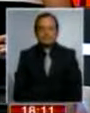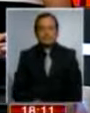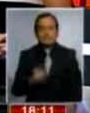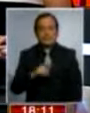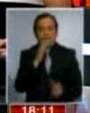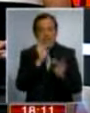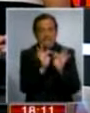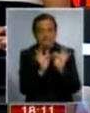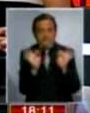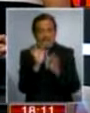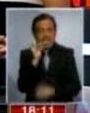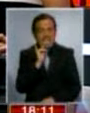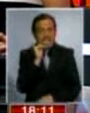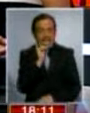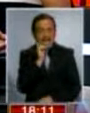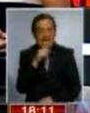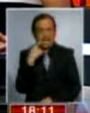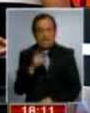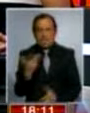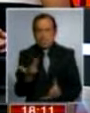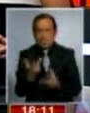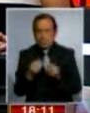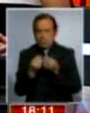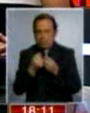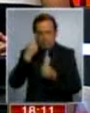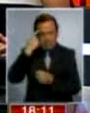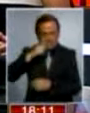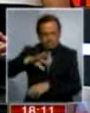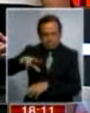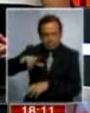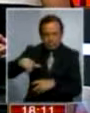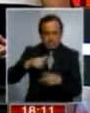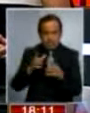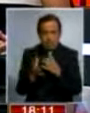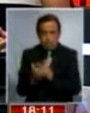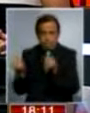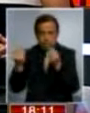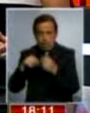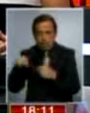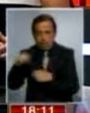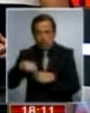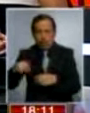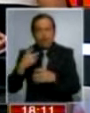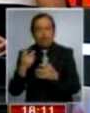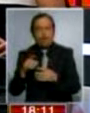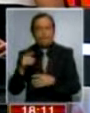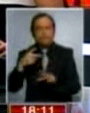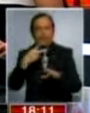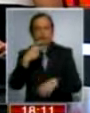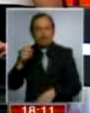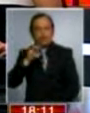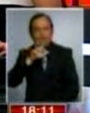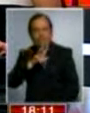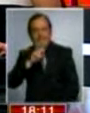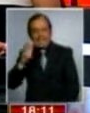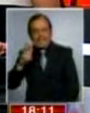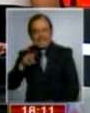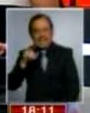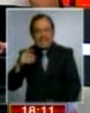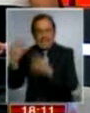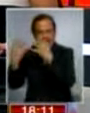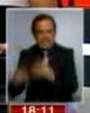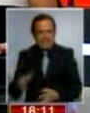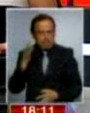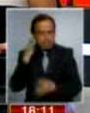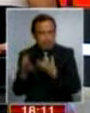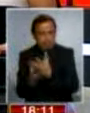La Fiscalía de Iquique descartó que un motín hubiese permitido la fuga de 293 internas desde la cárcel